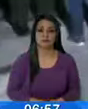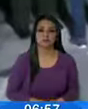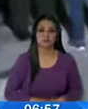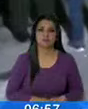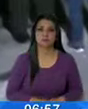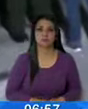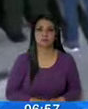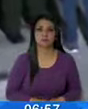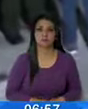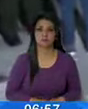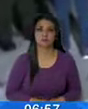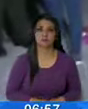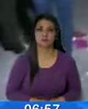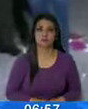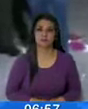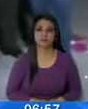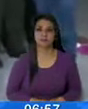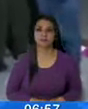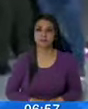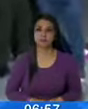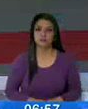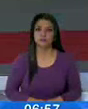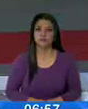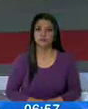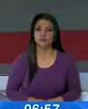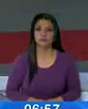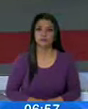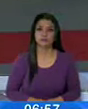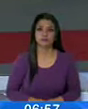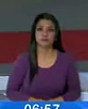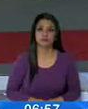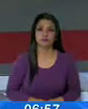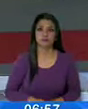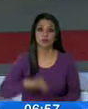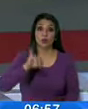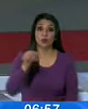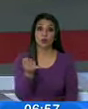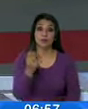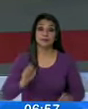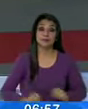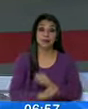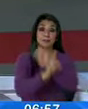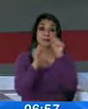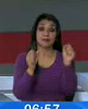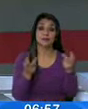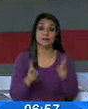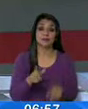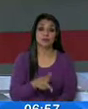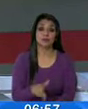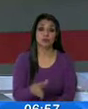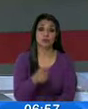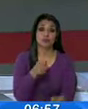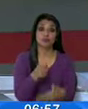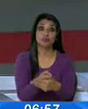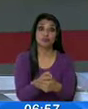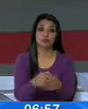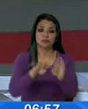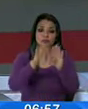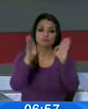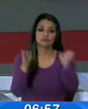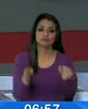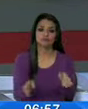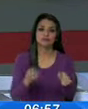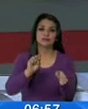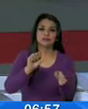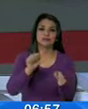ciudad de Cuenca, Francisco Ramírez. La madrugada de este día jueves se registró un accidente de tránsito, eso en el ingreso del túnel de San Roque, en el